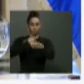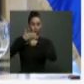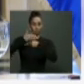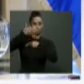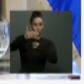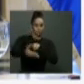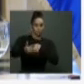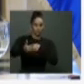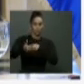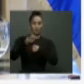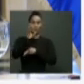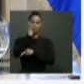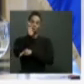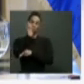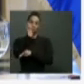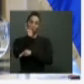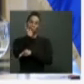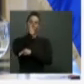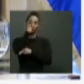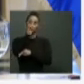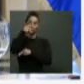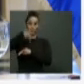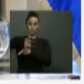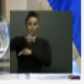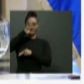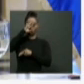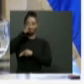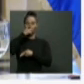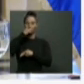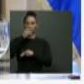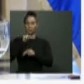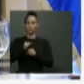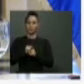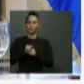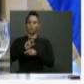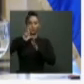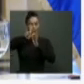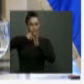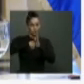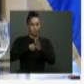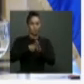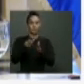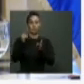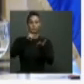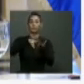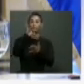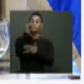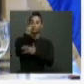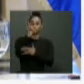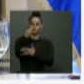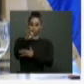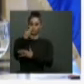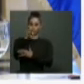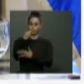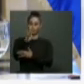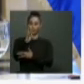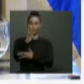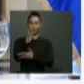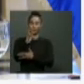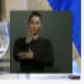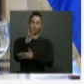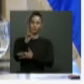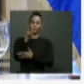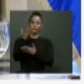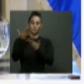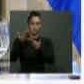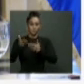no hay un lugar donde se esté cumpliendo un protocolo de distanciamiento si el uso de las mascarillas que estoy importantísimo usted